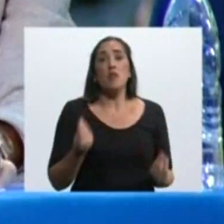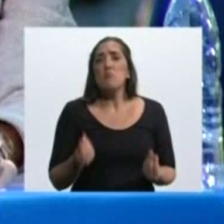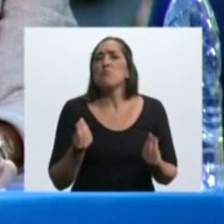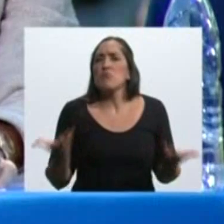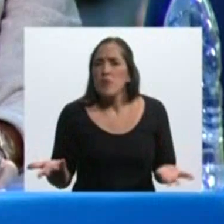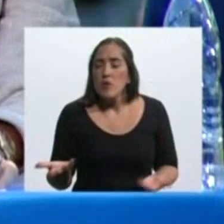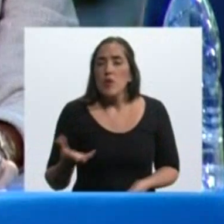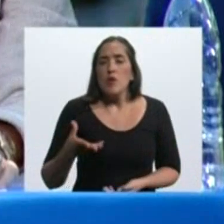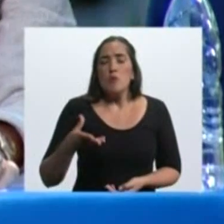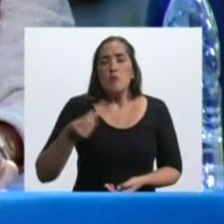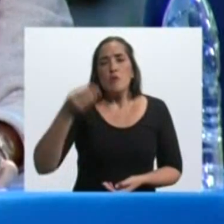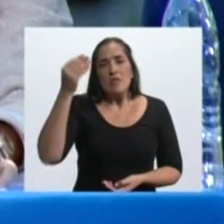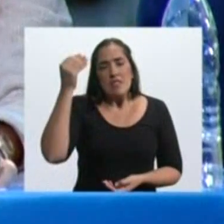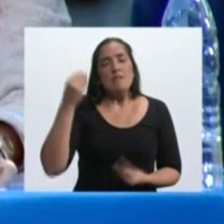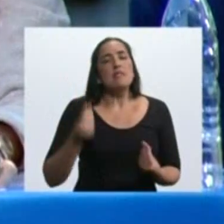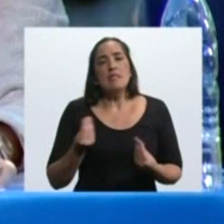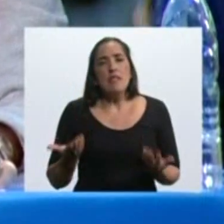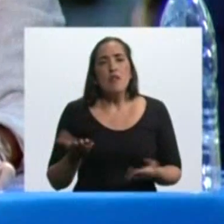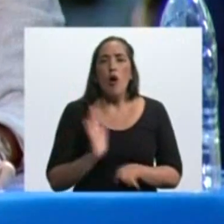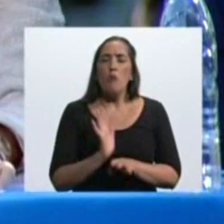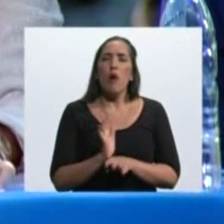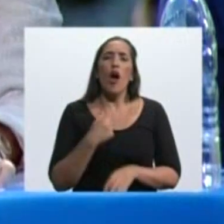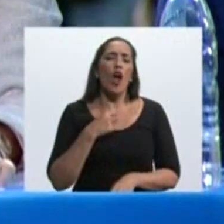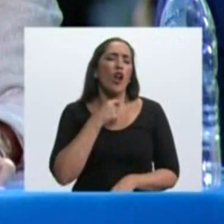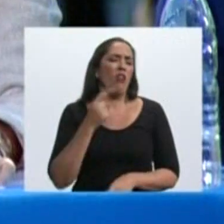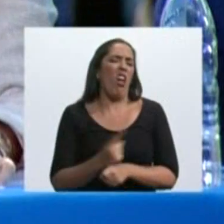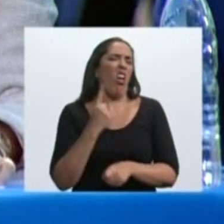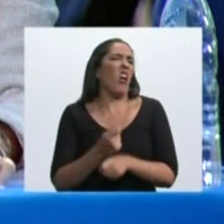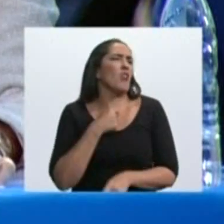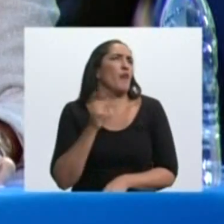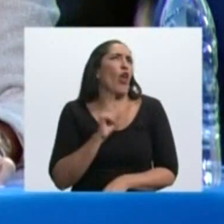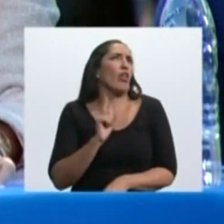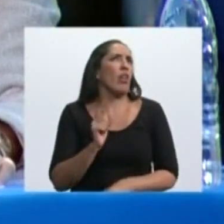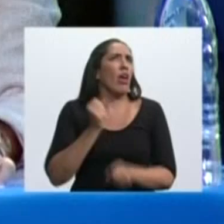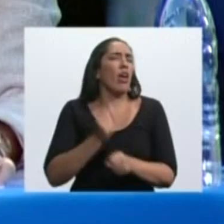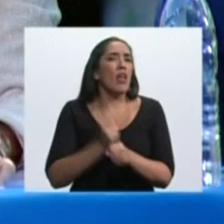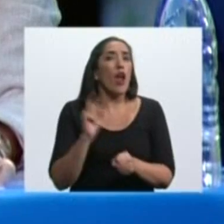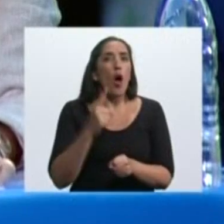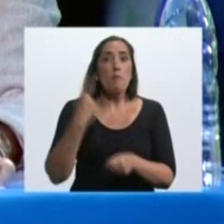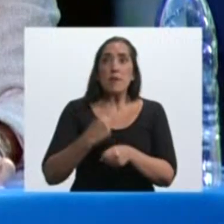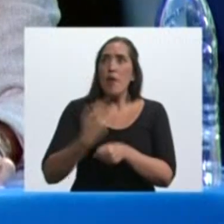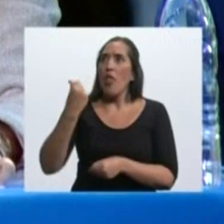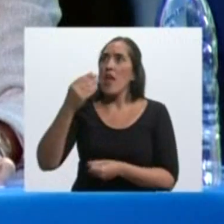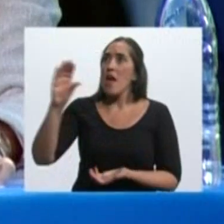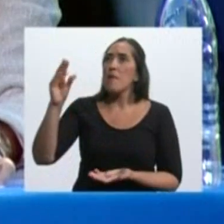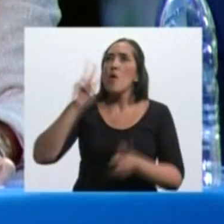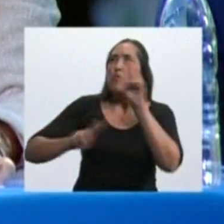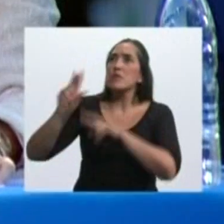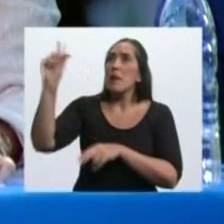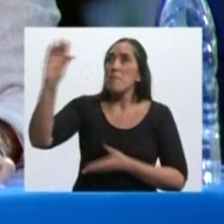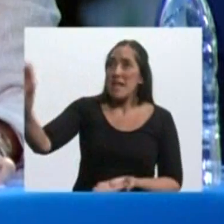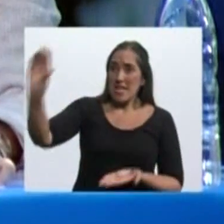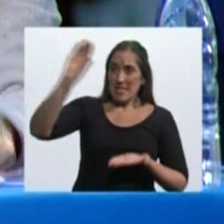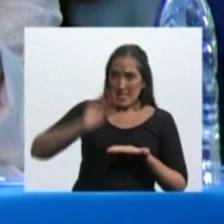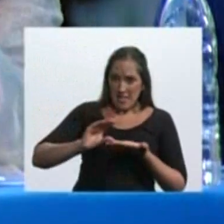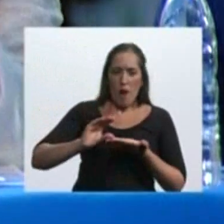muchas veces, no es que las cosas no se quieran hacer, es que hay que conseguir recursos y financiamiento para